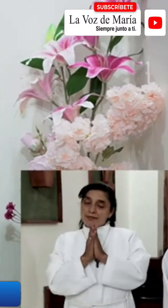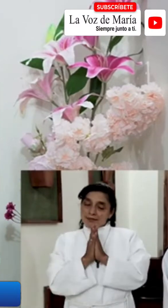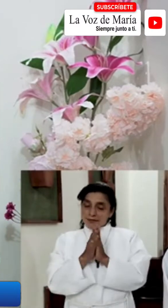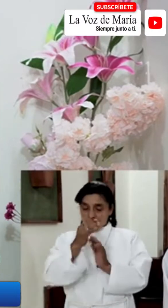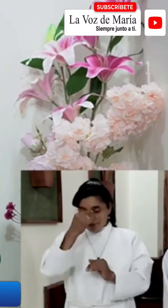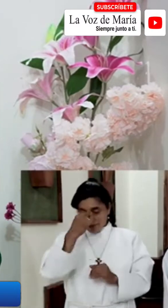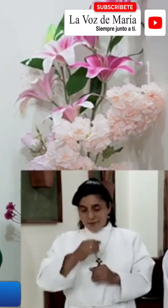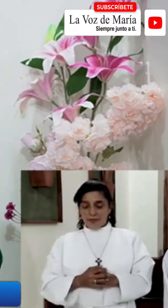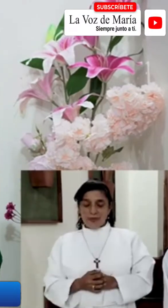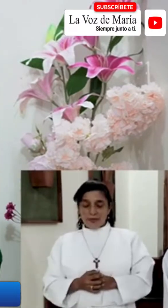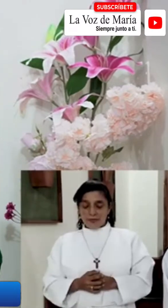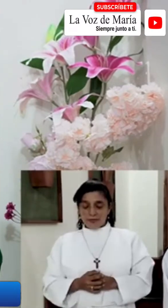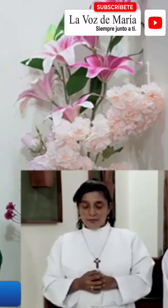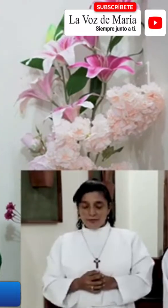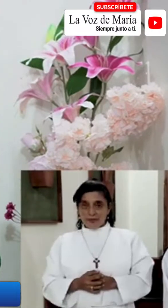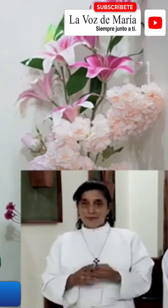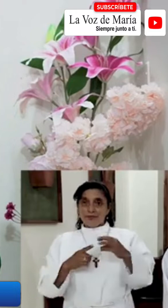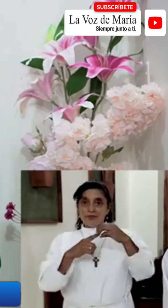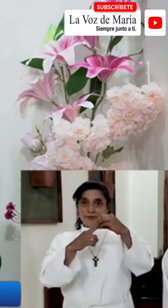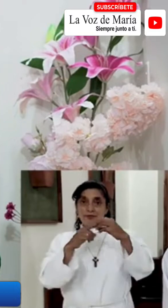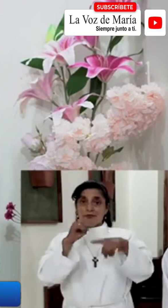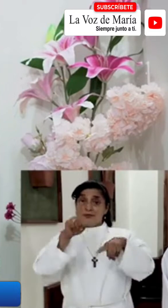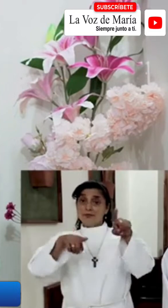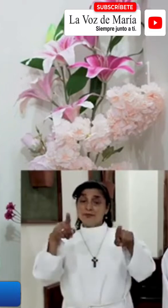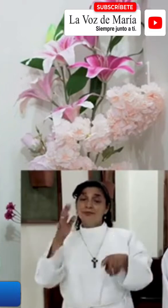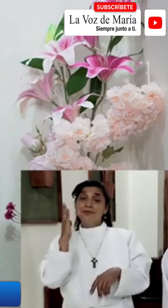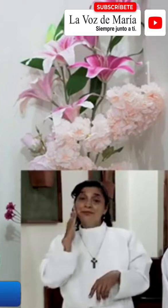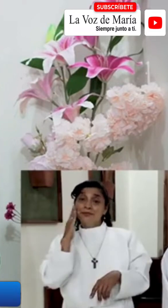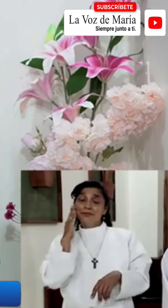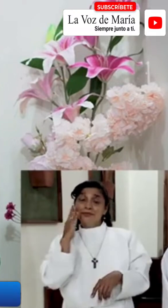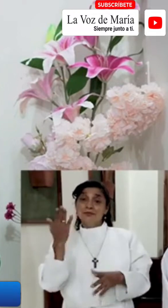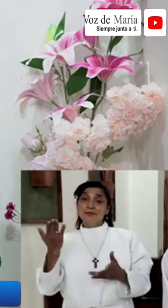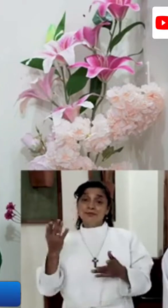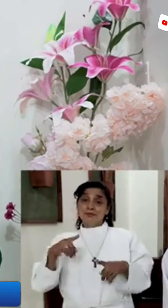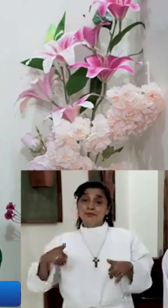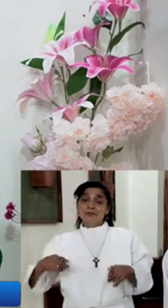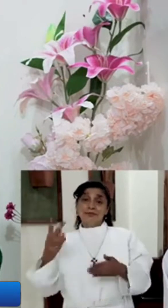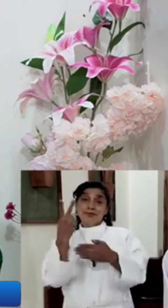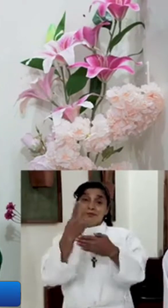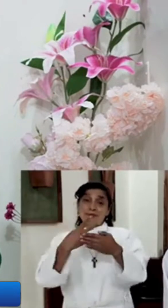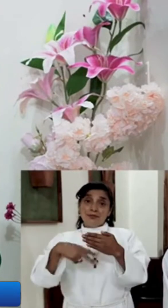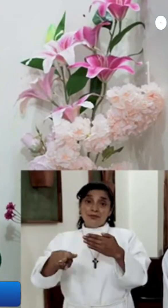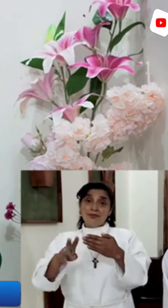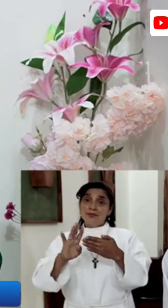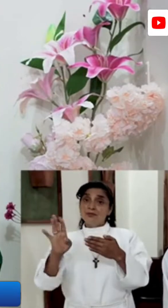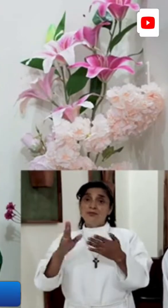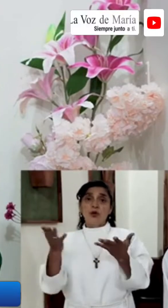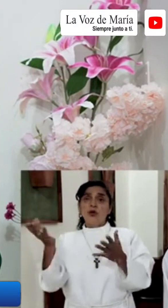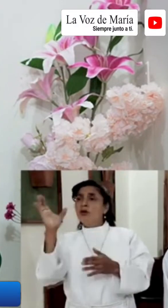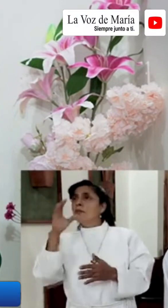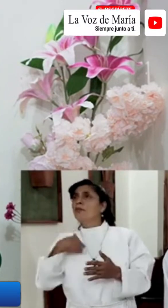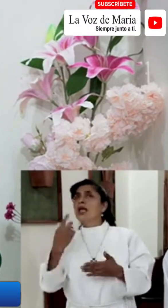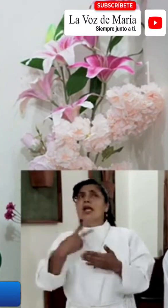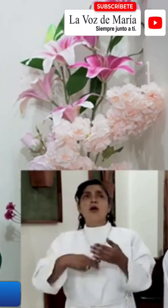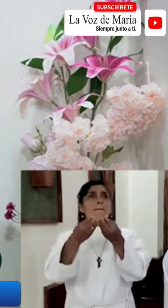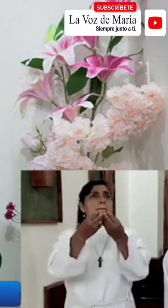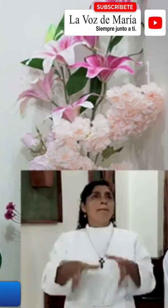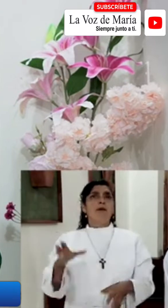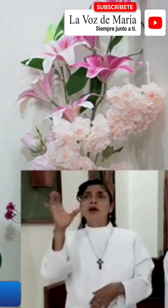orar, especialmente por aquellas madres cuyos hijos han desaparecido.